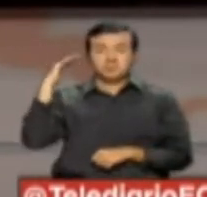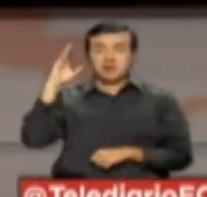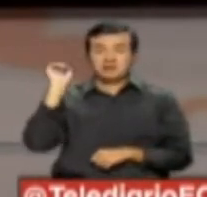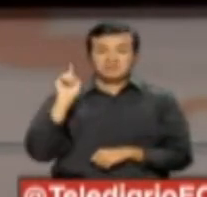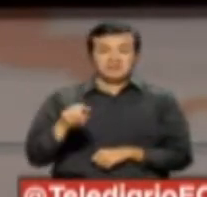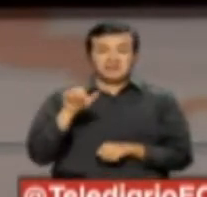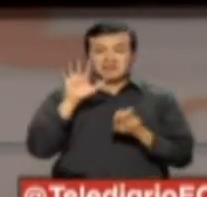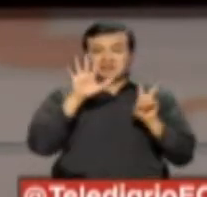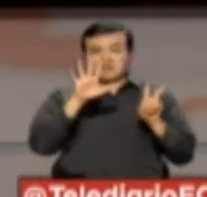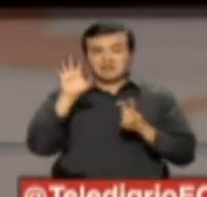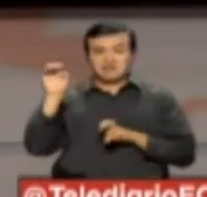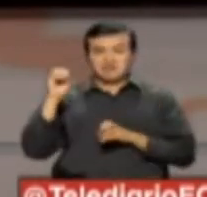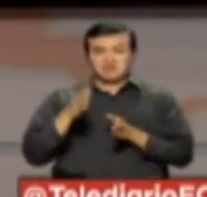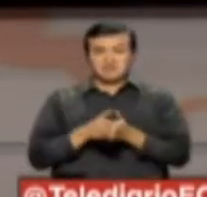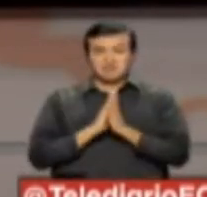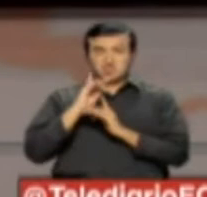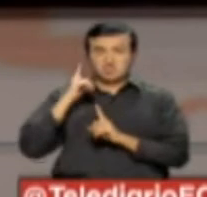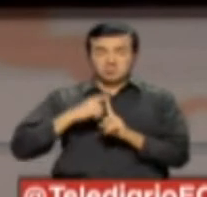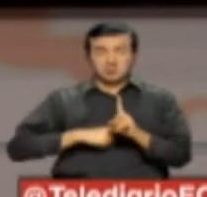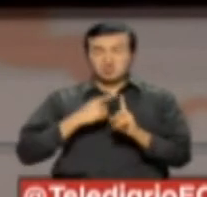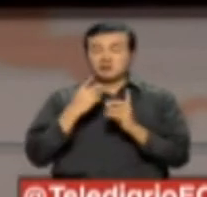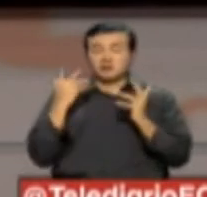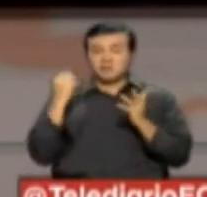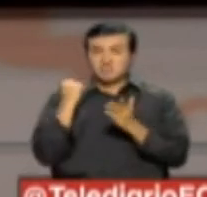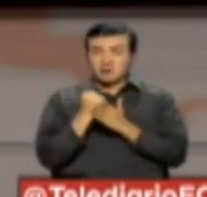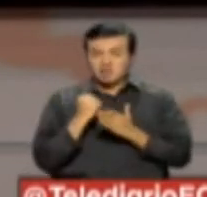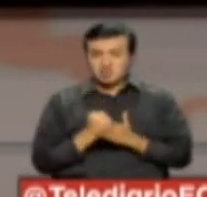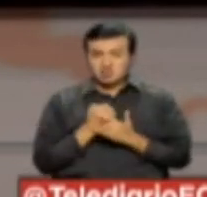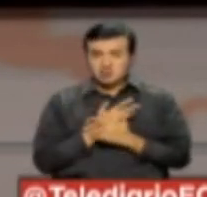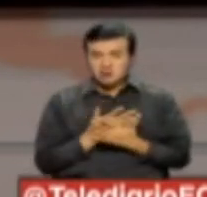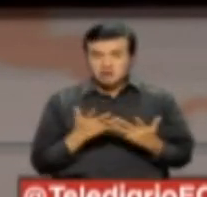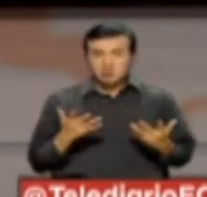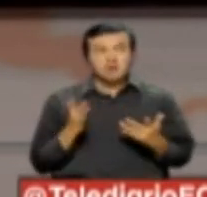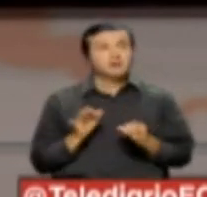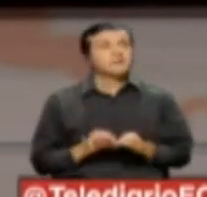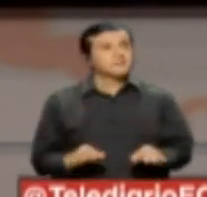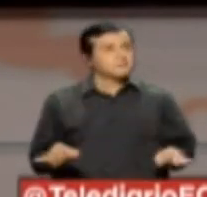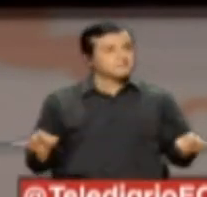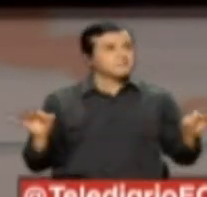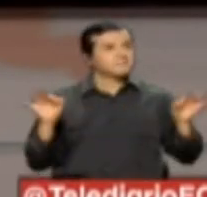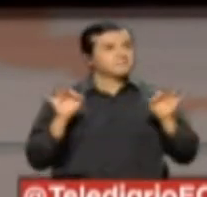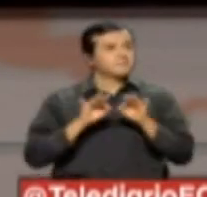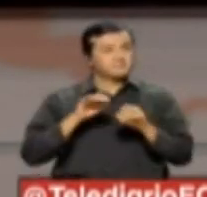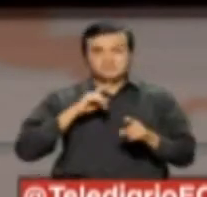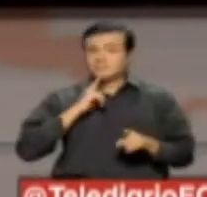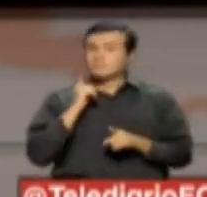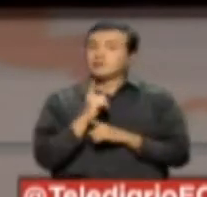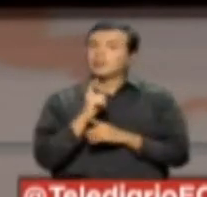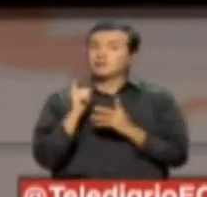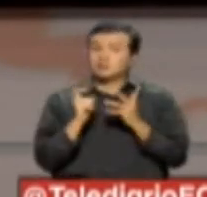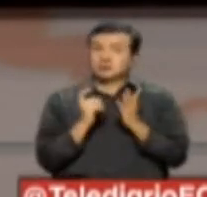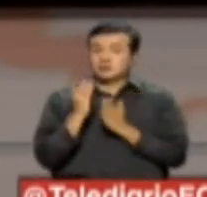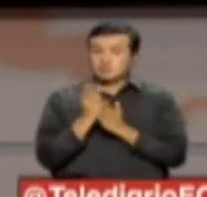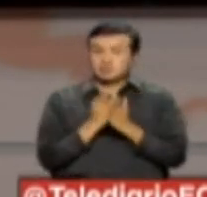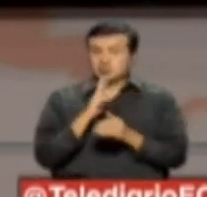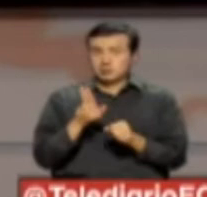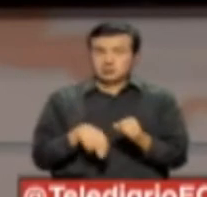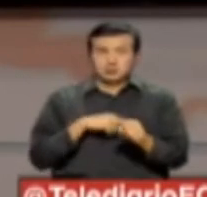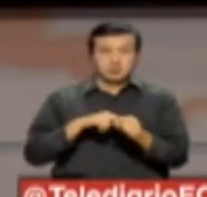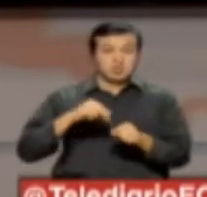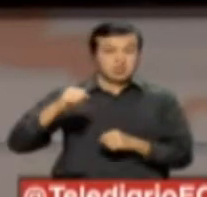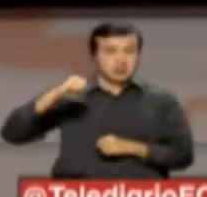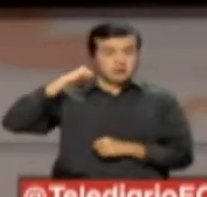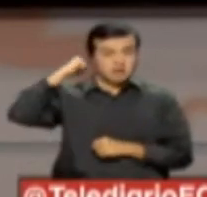1.700 solicitudes en un mes de signos distintivos de esto realmente es importante obviamente demanda que el servicio nacional derechos